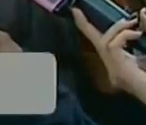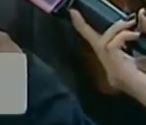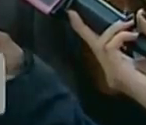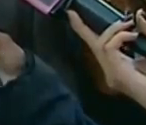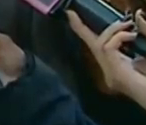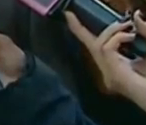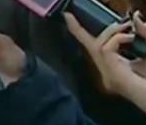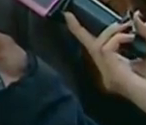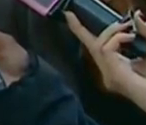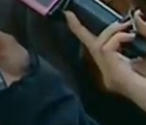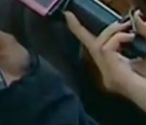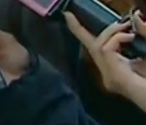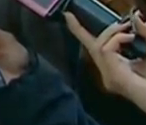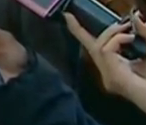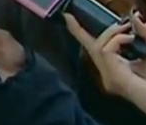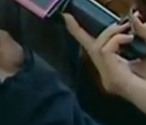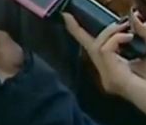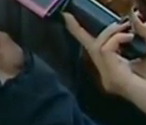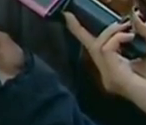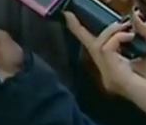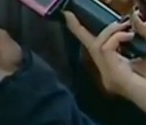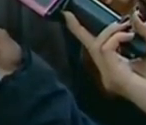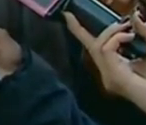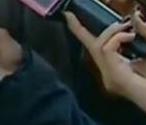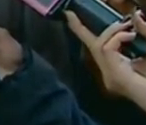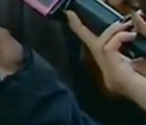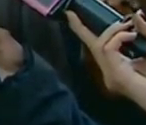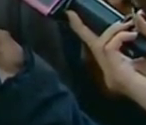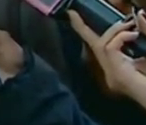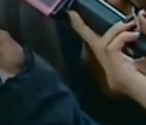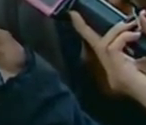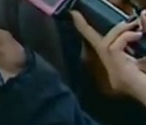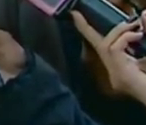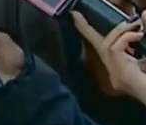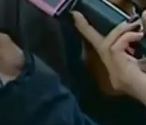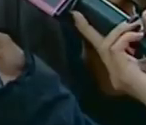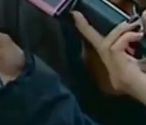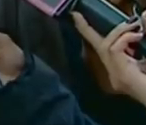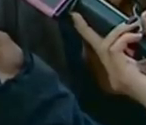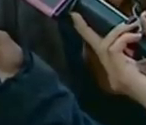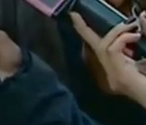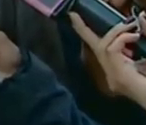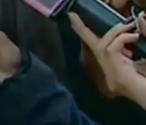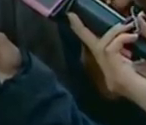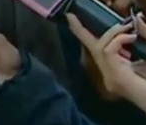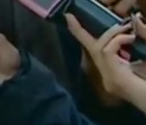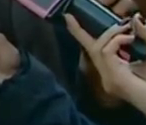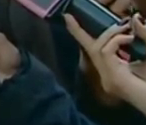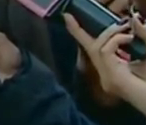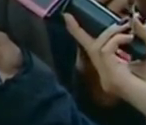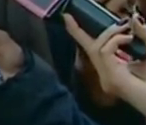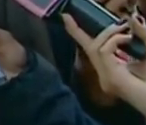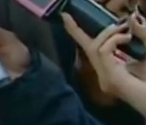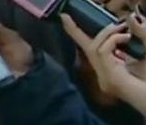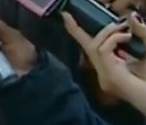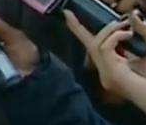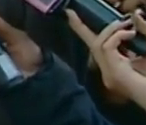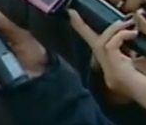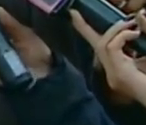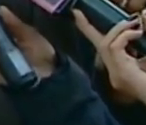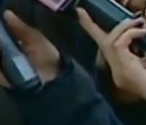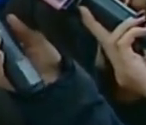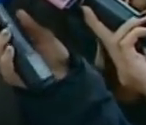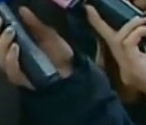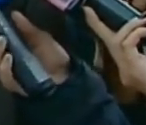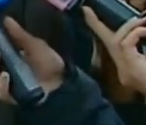sometida permanentemente, bueno, por la banca transnacional, por los grandes capitales